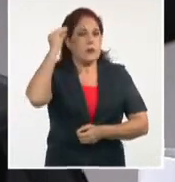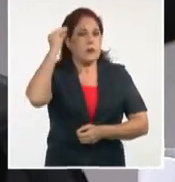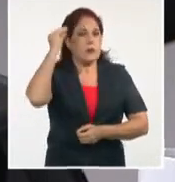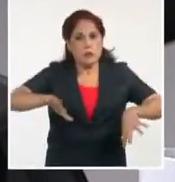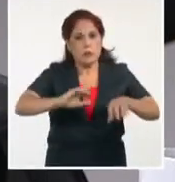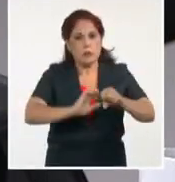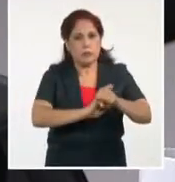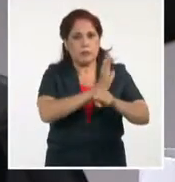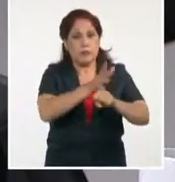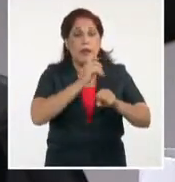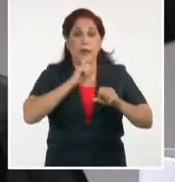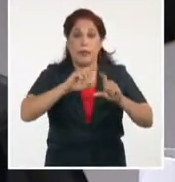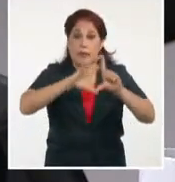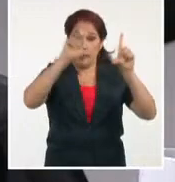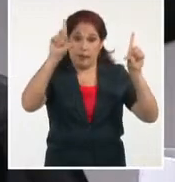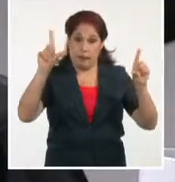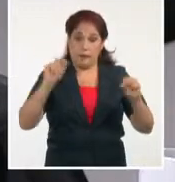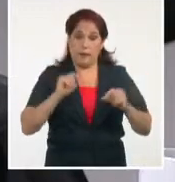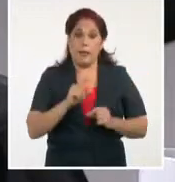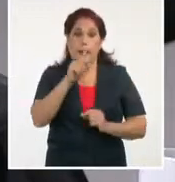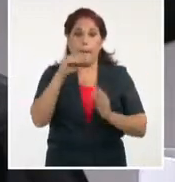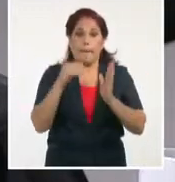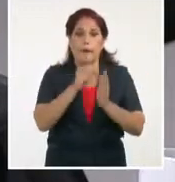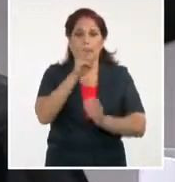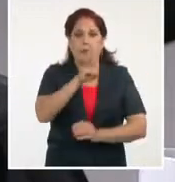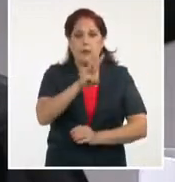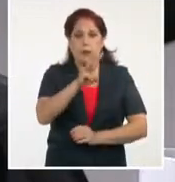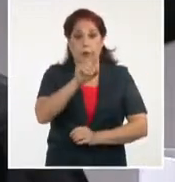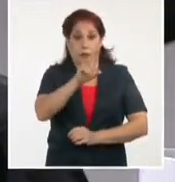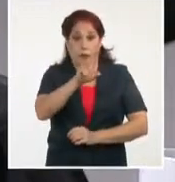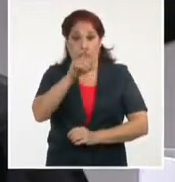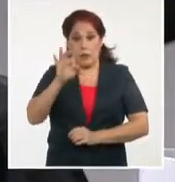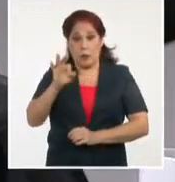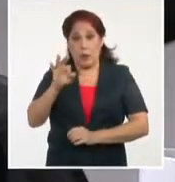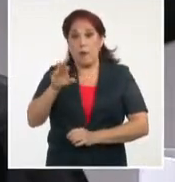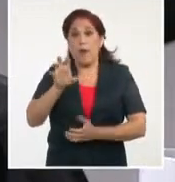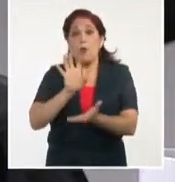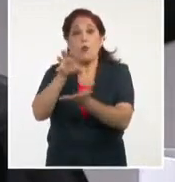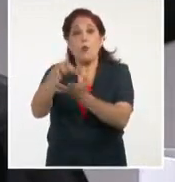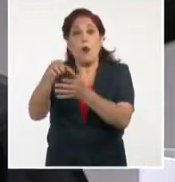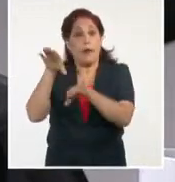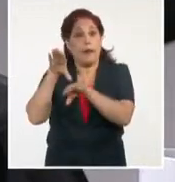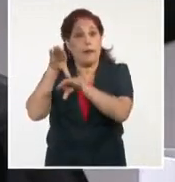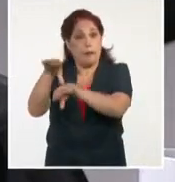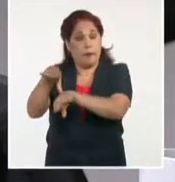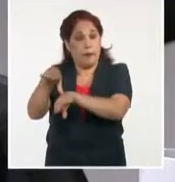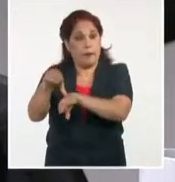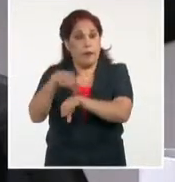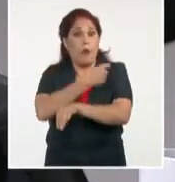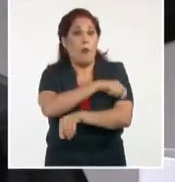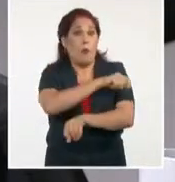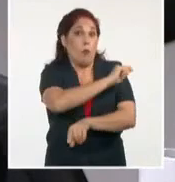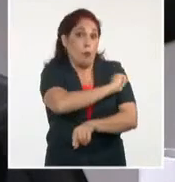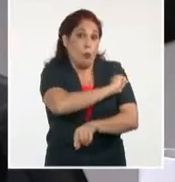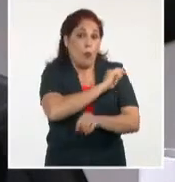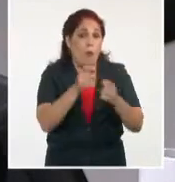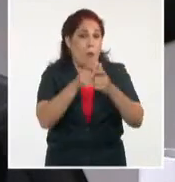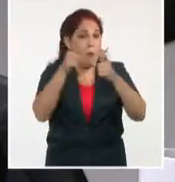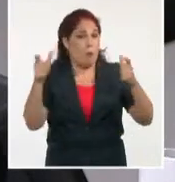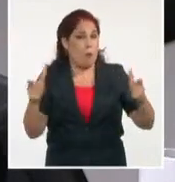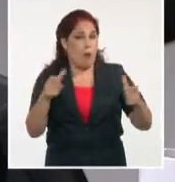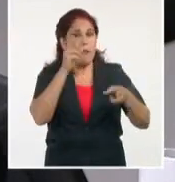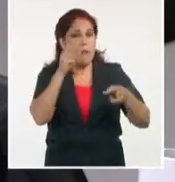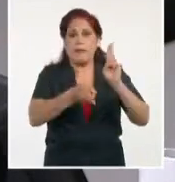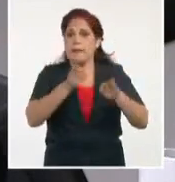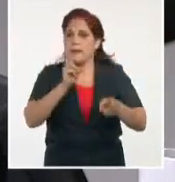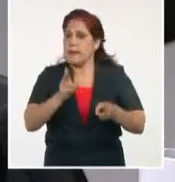país, 1.339 centros de evacuación. También resaltar que hubo una gran cantidad de población que estuvo dirigido